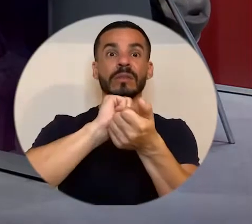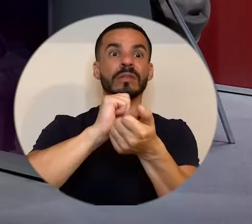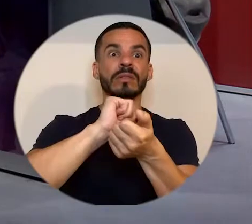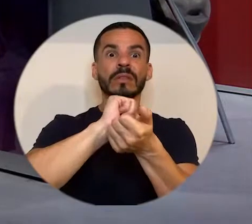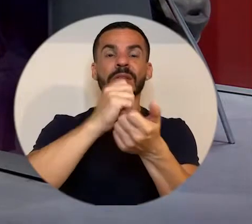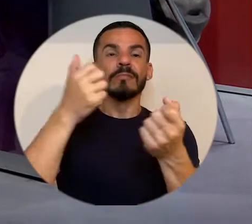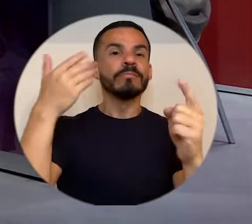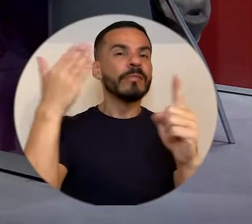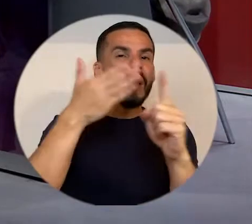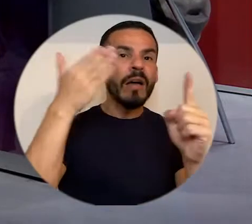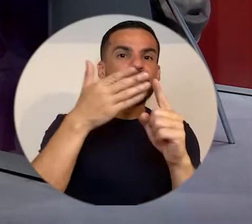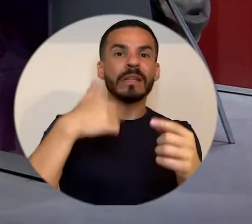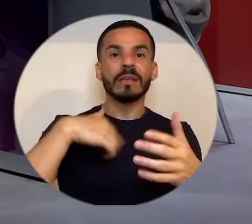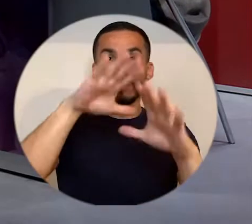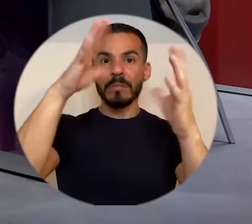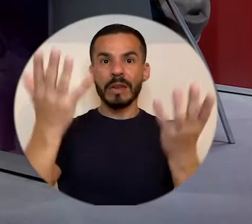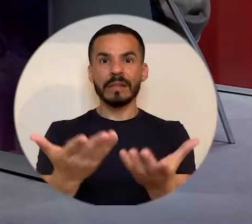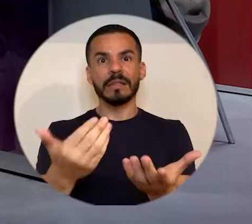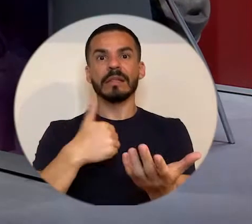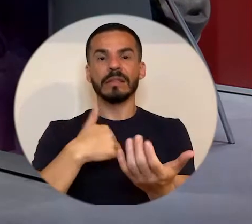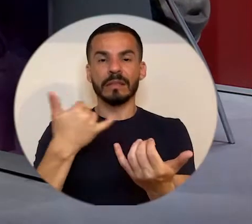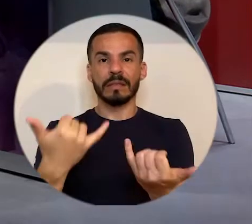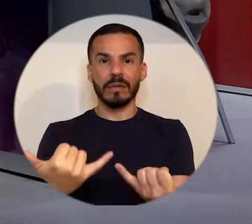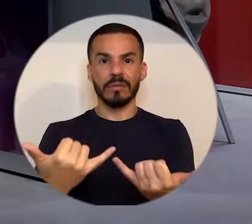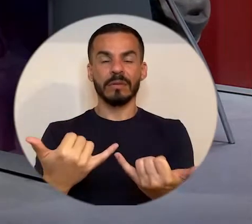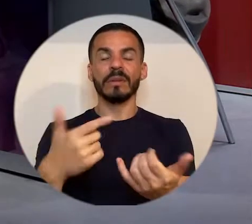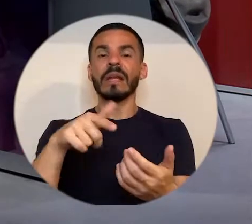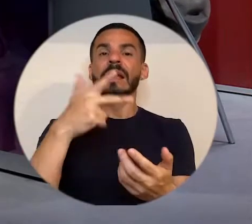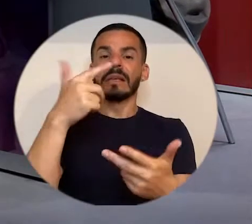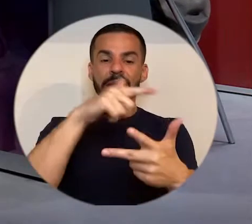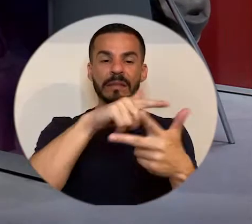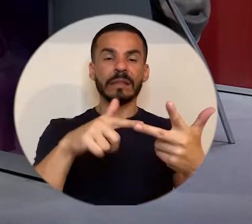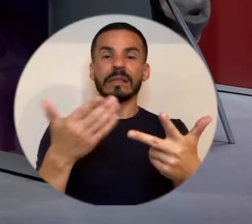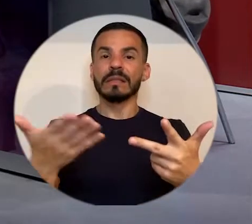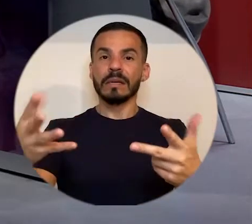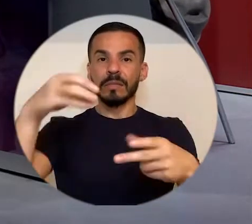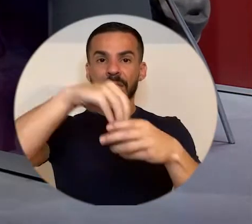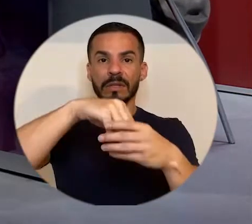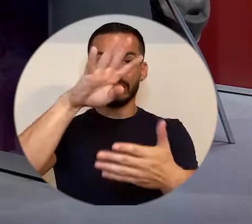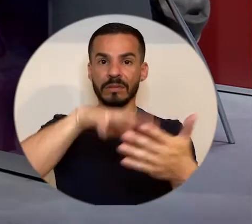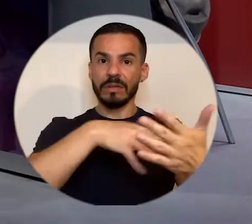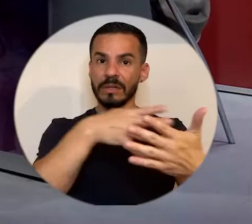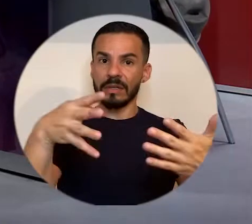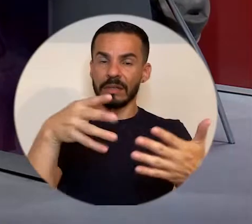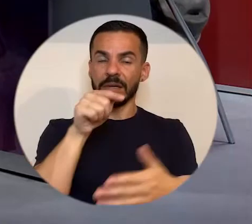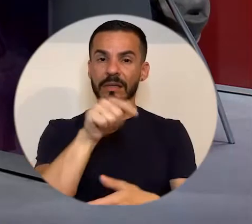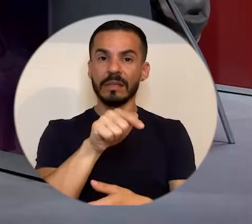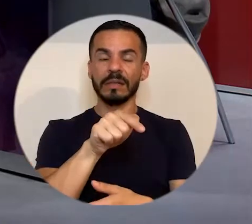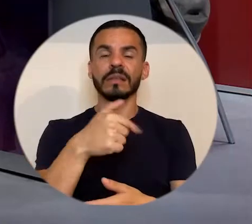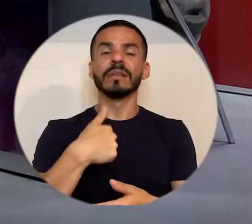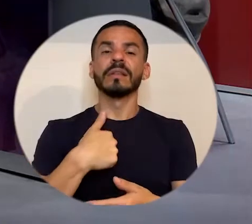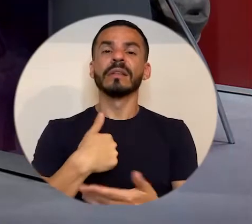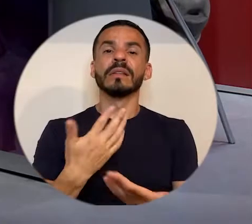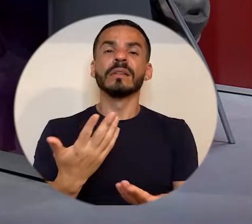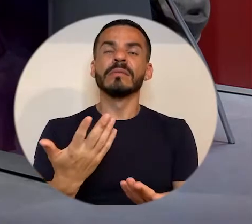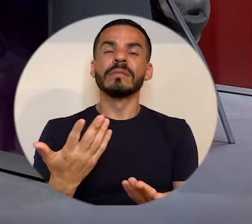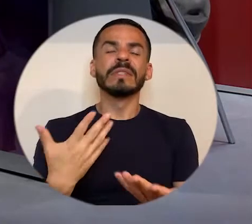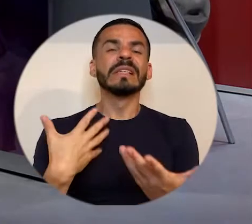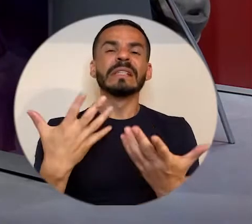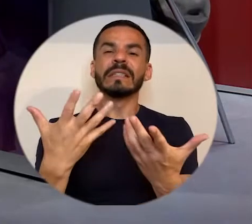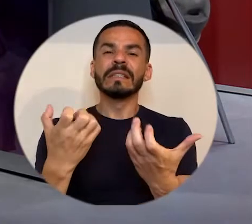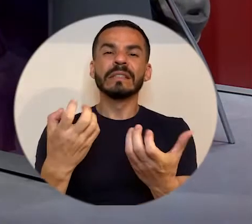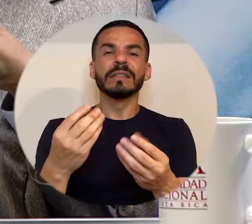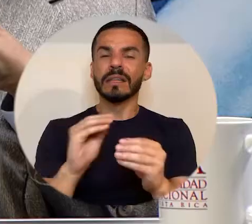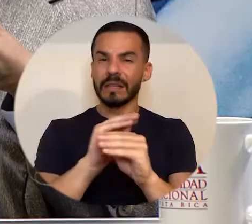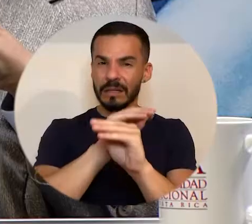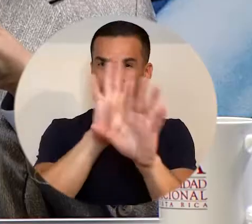planeta está sufriendo. Entonces son tres elementos que están en esa agenda. Yo quisiera